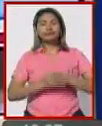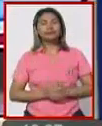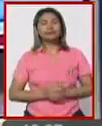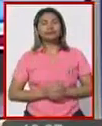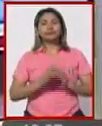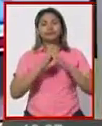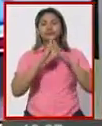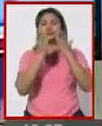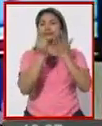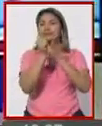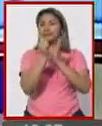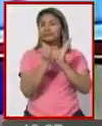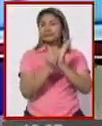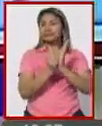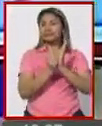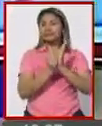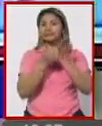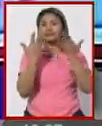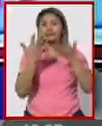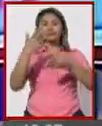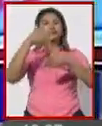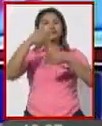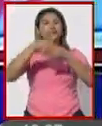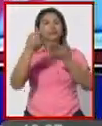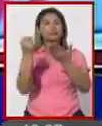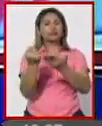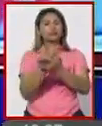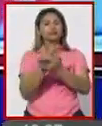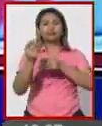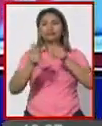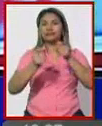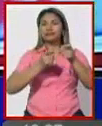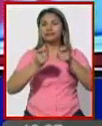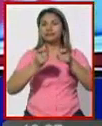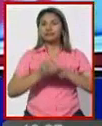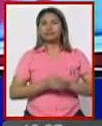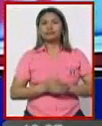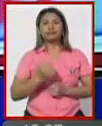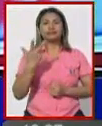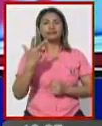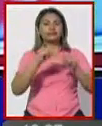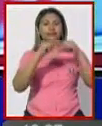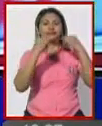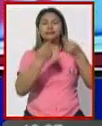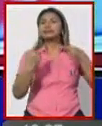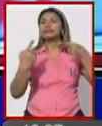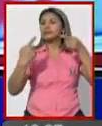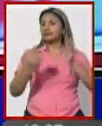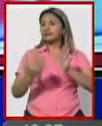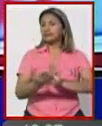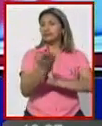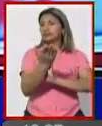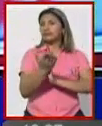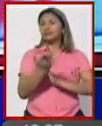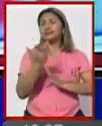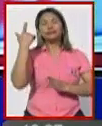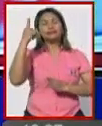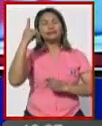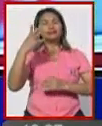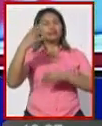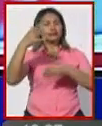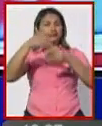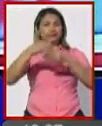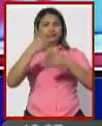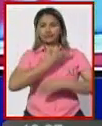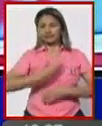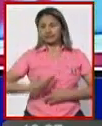En el Colegio de Abogados hay elecciones para la nueva mesa directiva. Tres frentes se presentan y se pugnan justamente